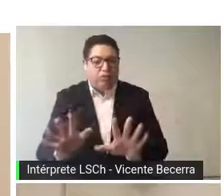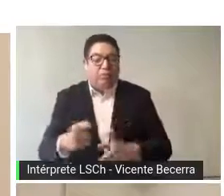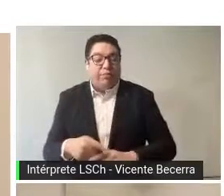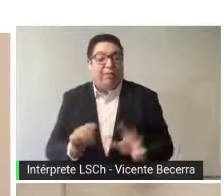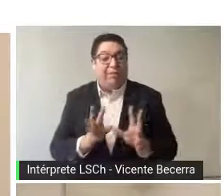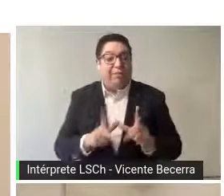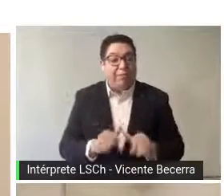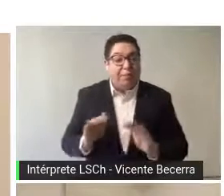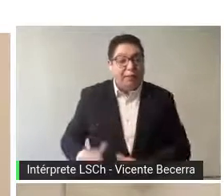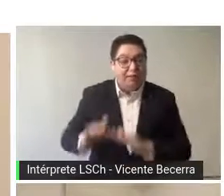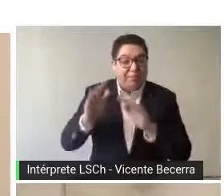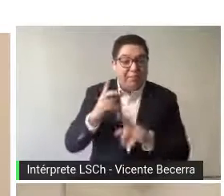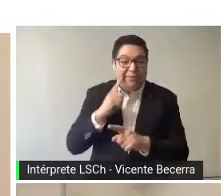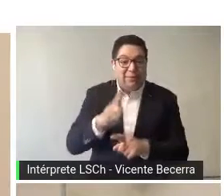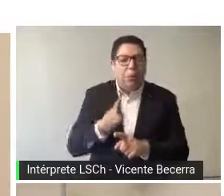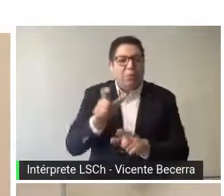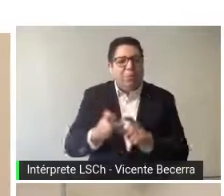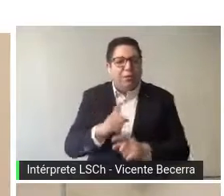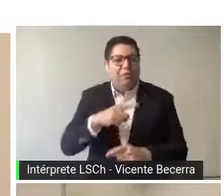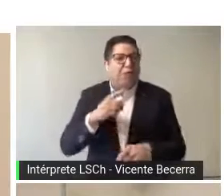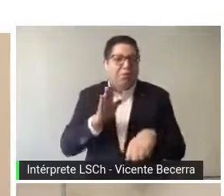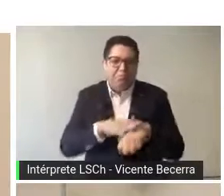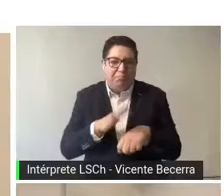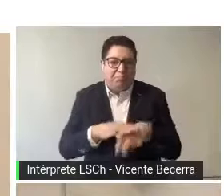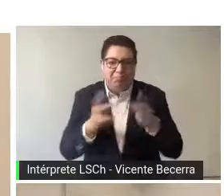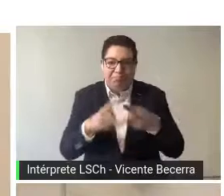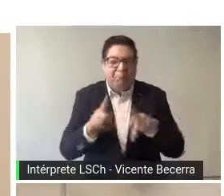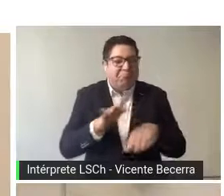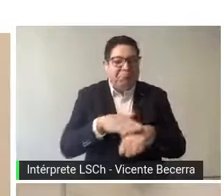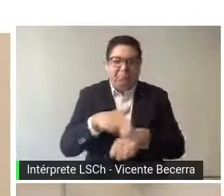familia tremendamente tolerante, abierta,